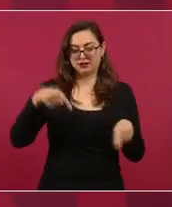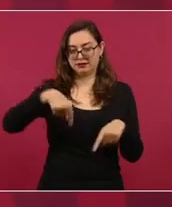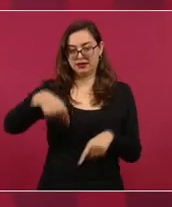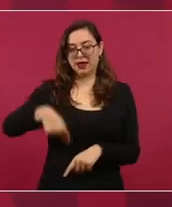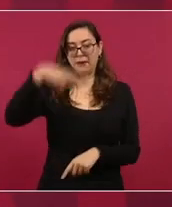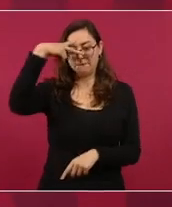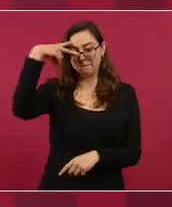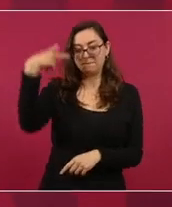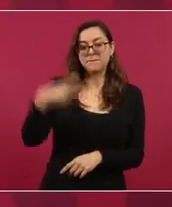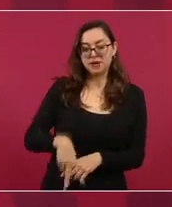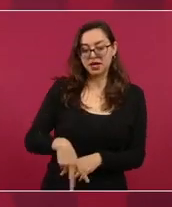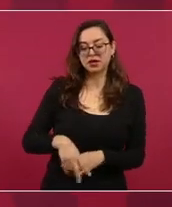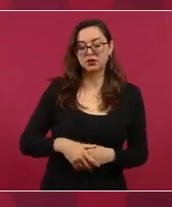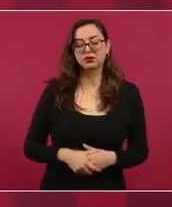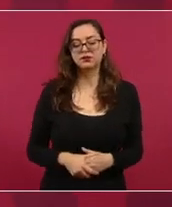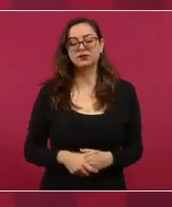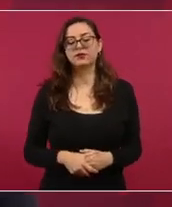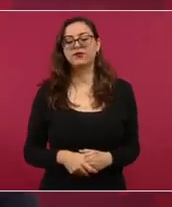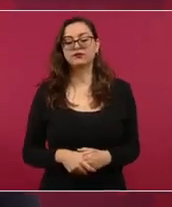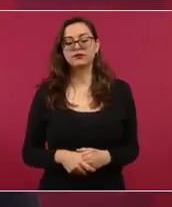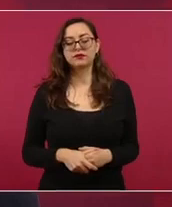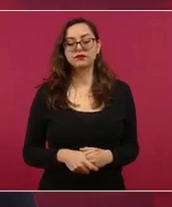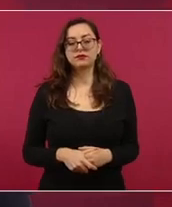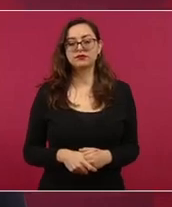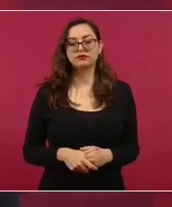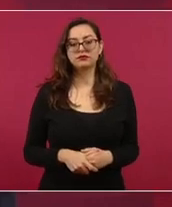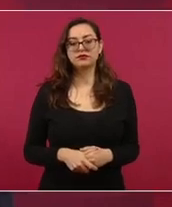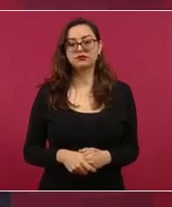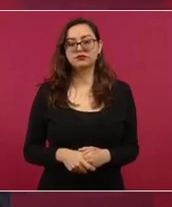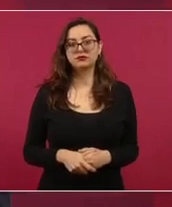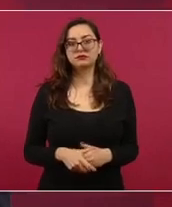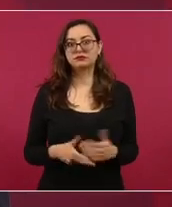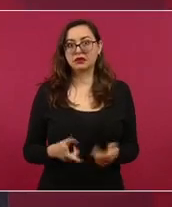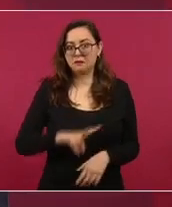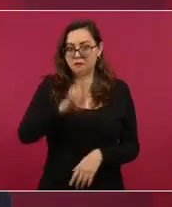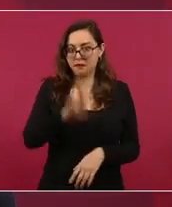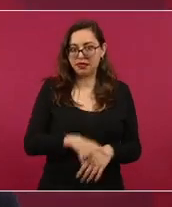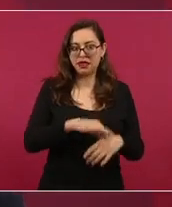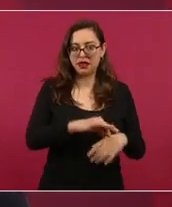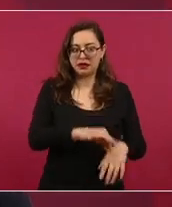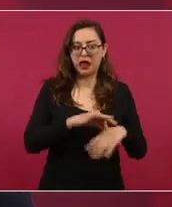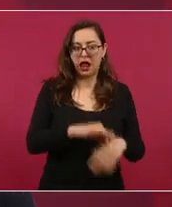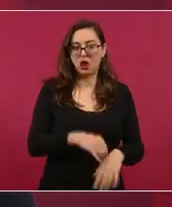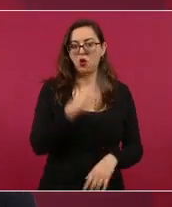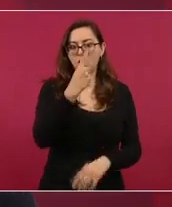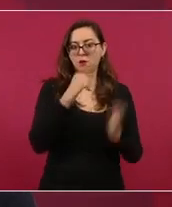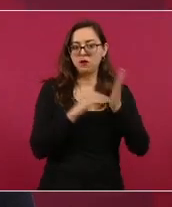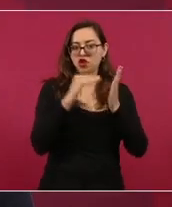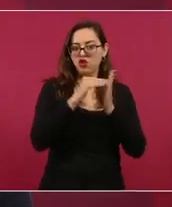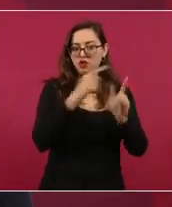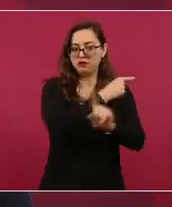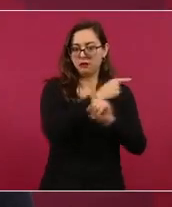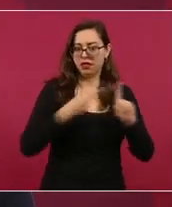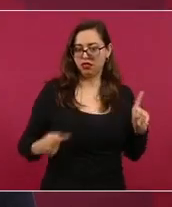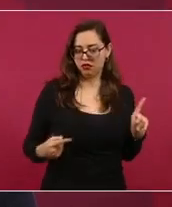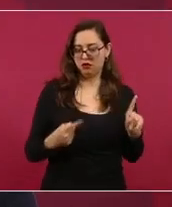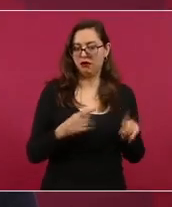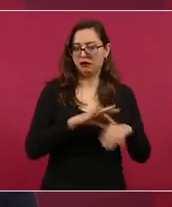Y los que interactúan, pues deben de ser como 1,000,000, 1,500,000.